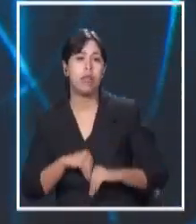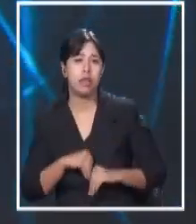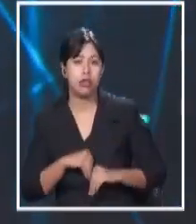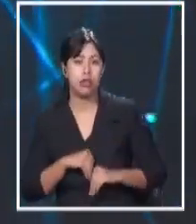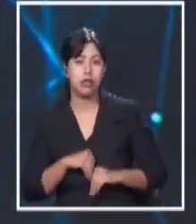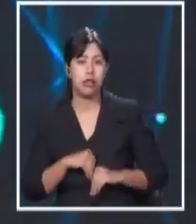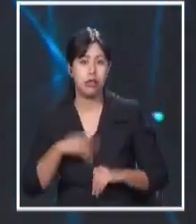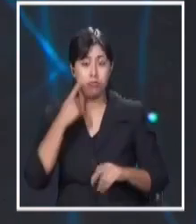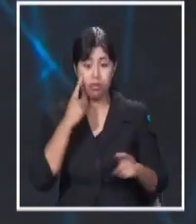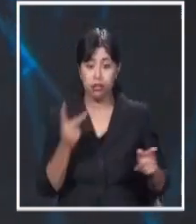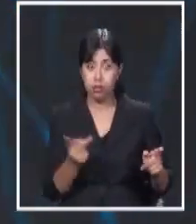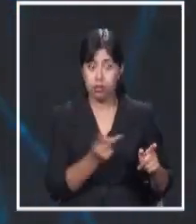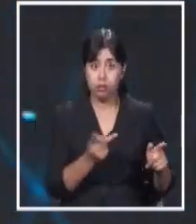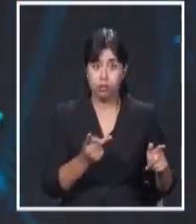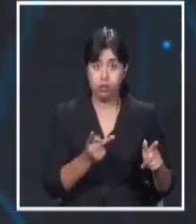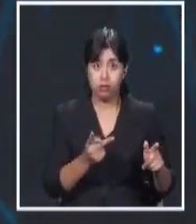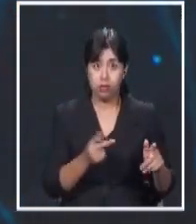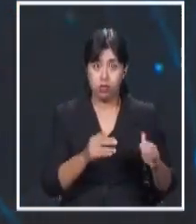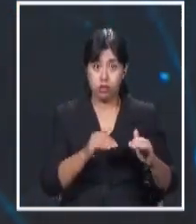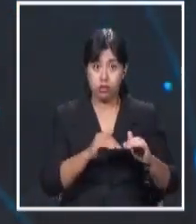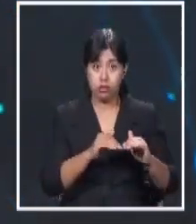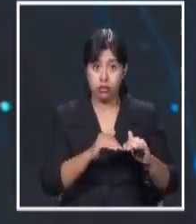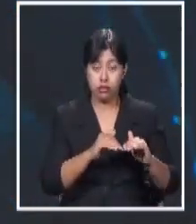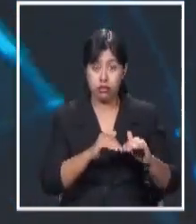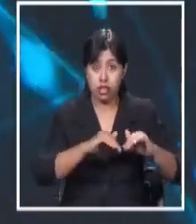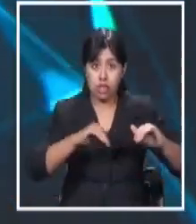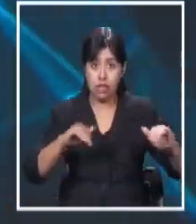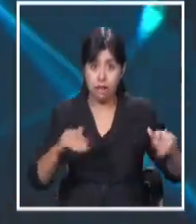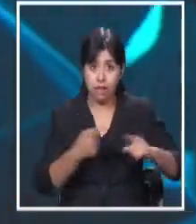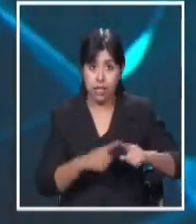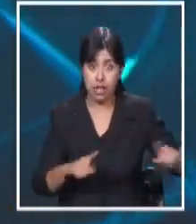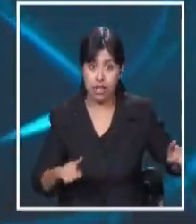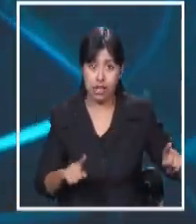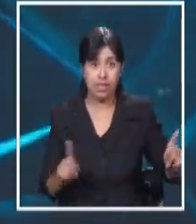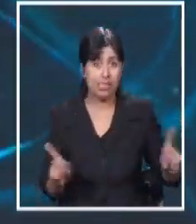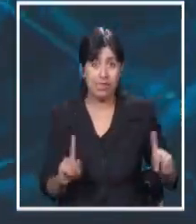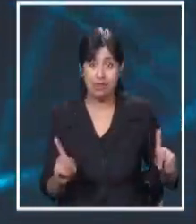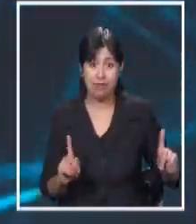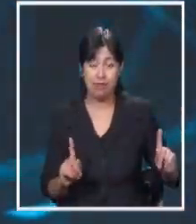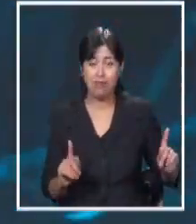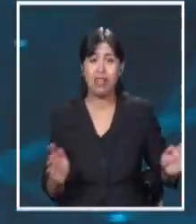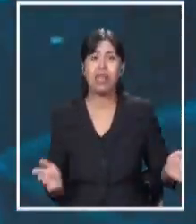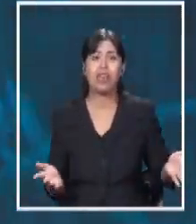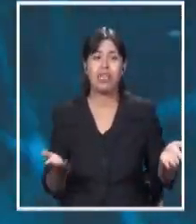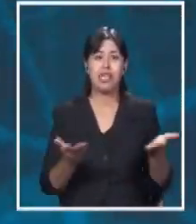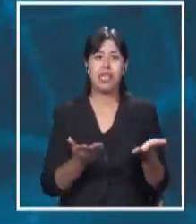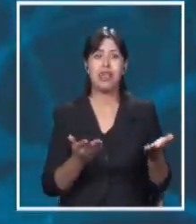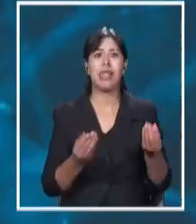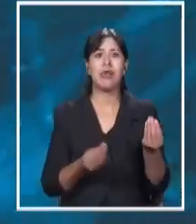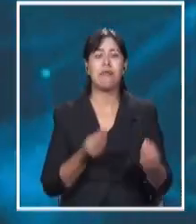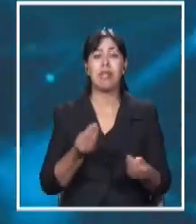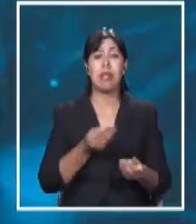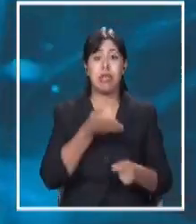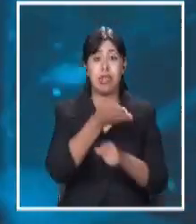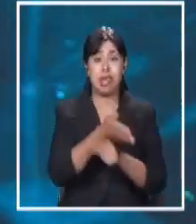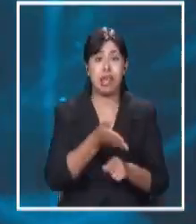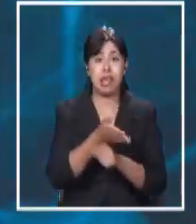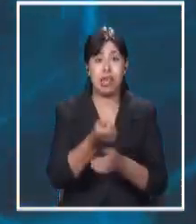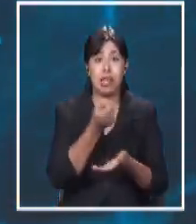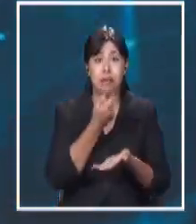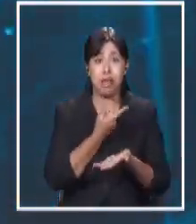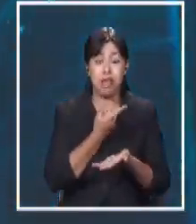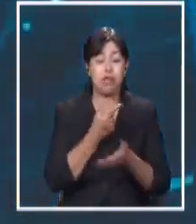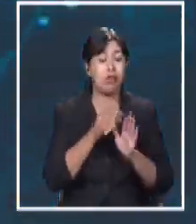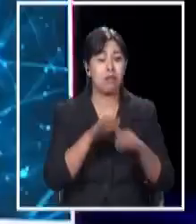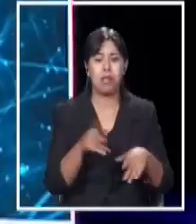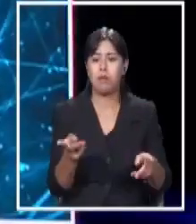la depresión y la ansiedad sean estrictamente entidades distintas. Y eso se verifica en el hecho que los mismos tratamientos benefician a